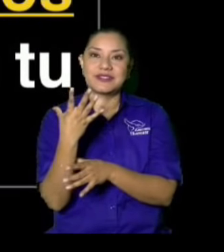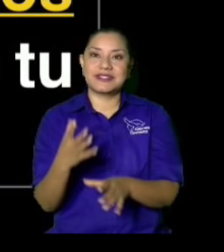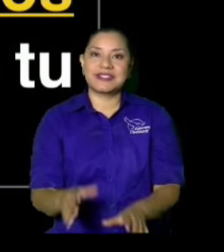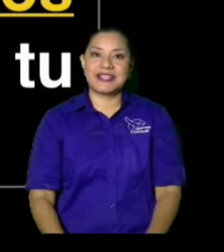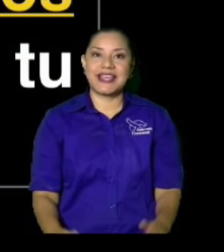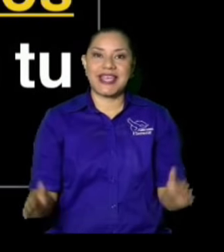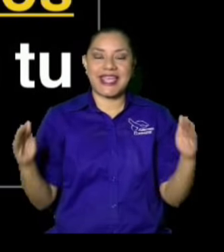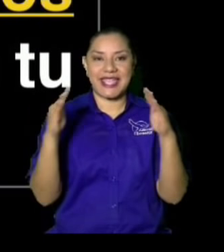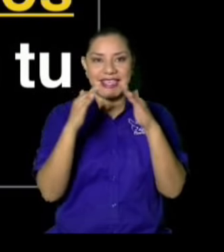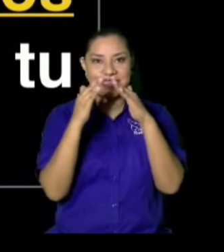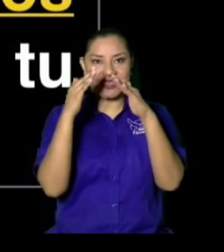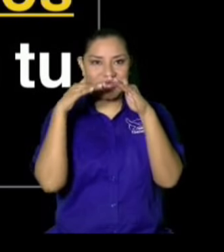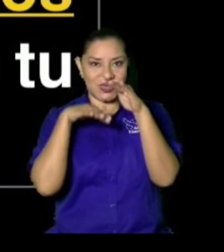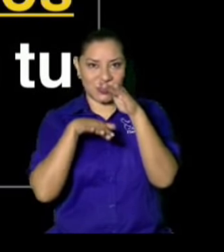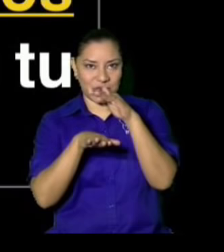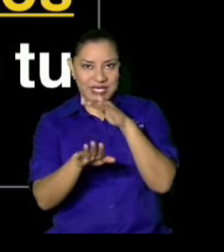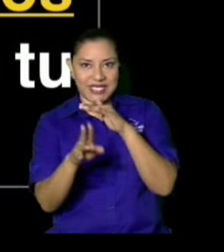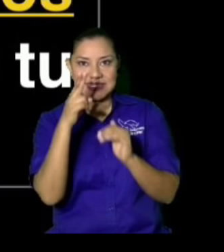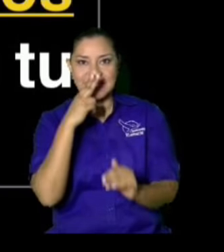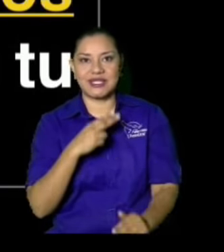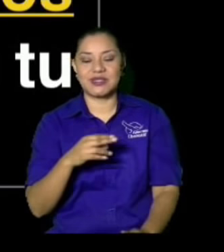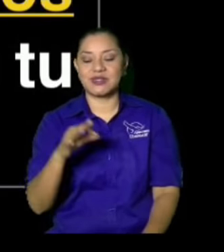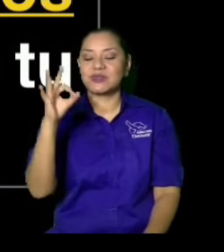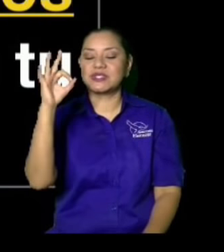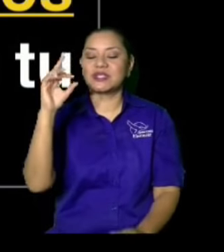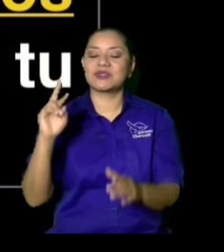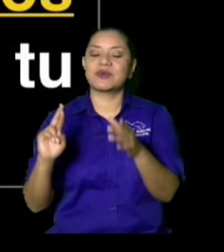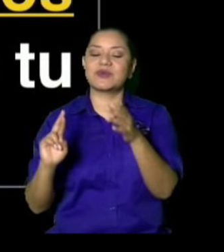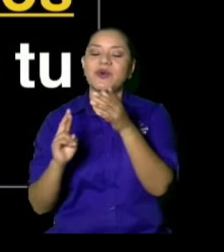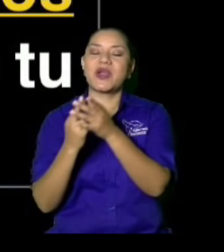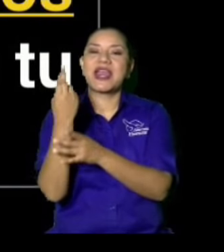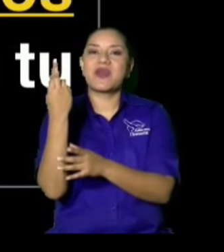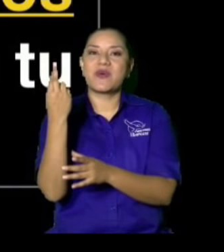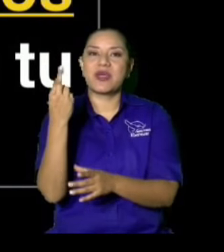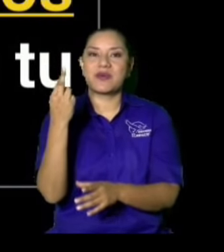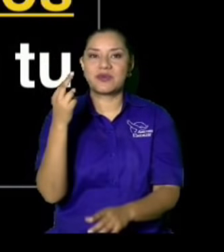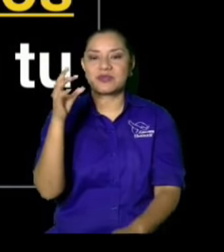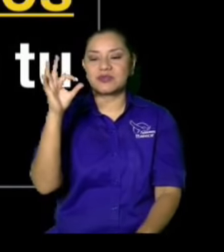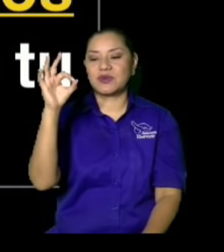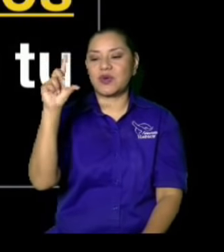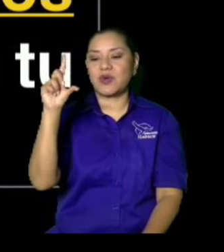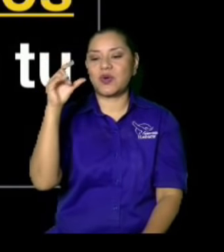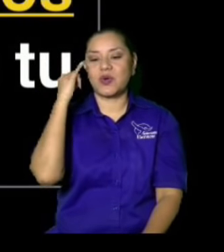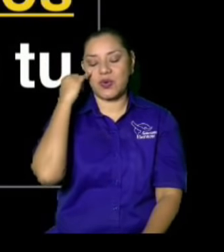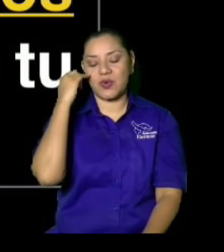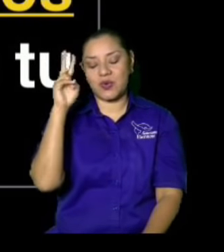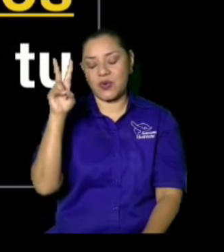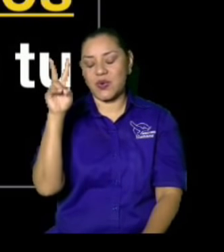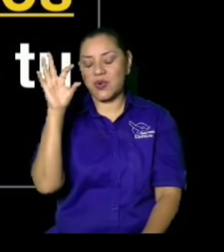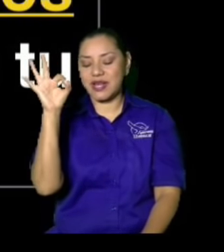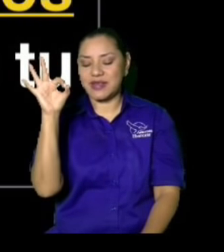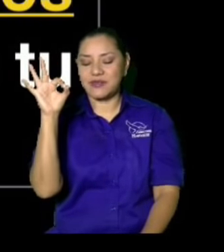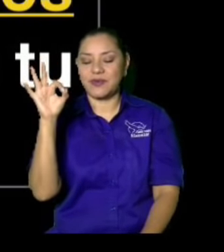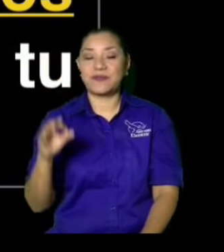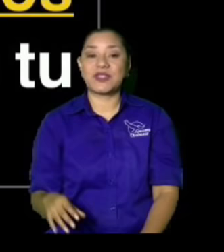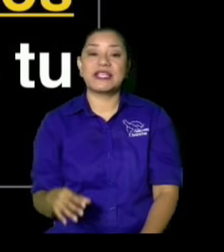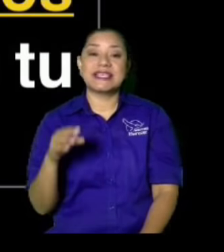casa. Hermanas lindas, preciosas que están acá, ustedes dan el gozo en la